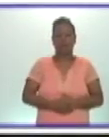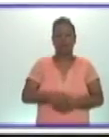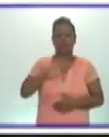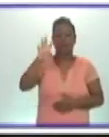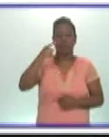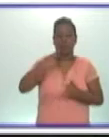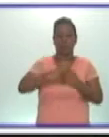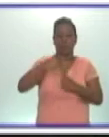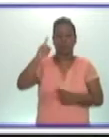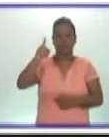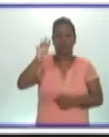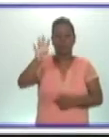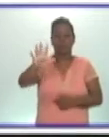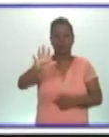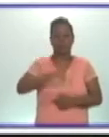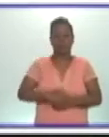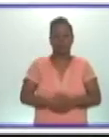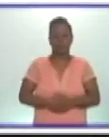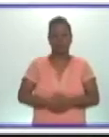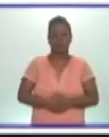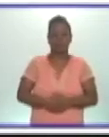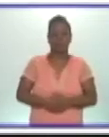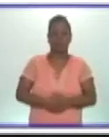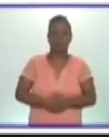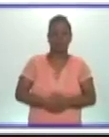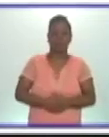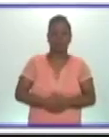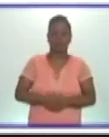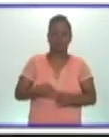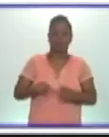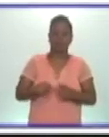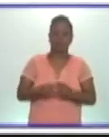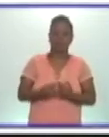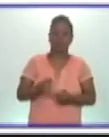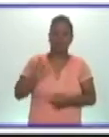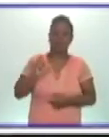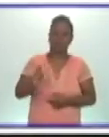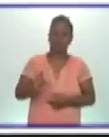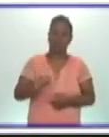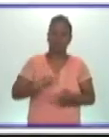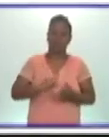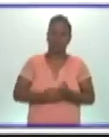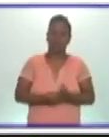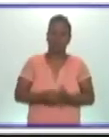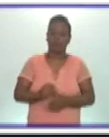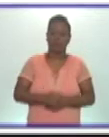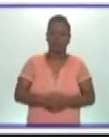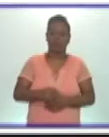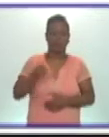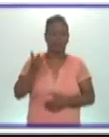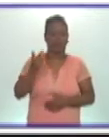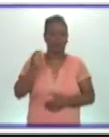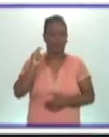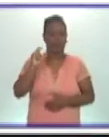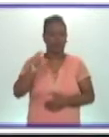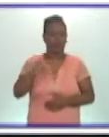1, 5. Y por último, multiplicamos el monomio con el último